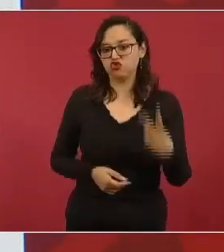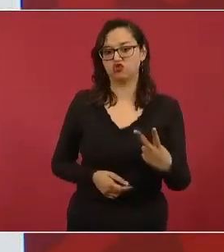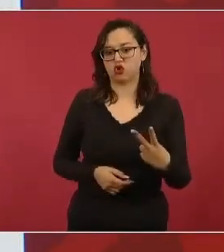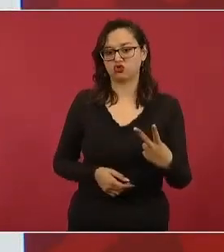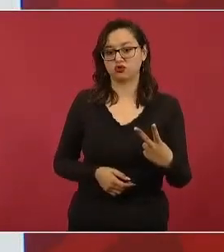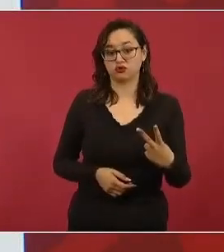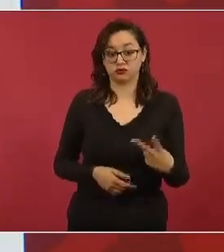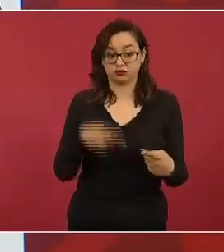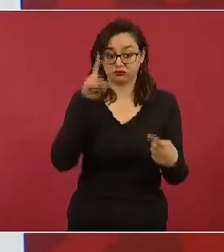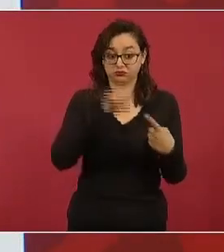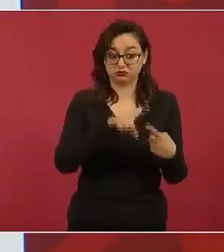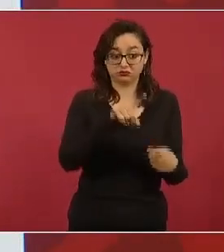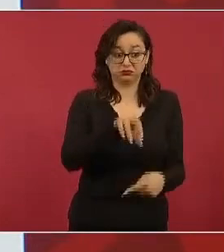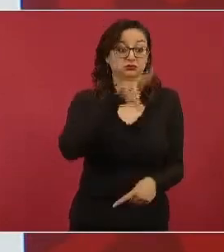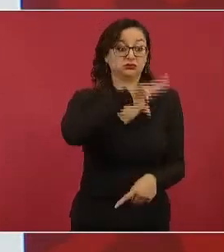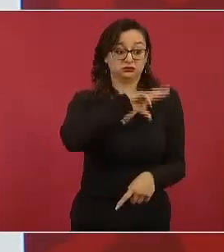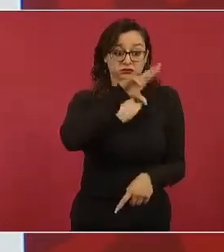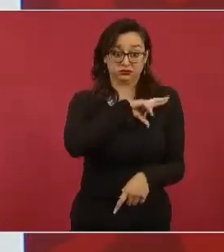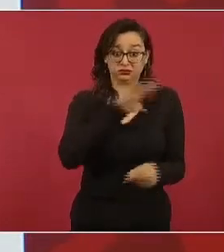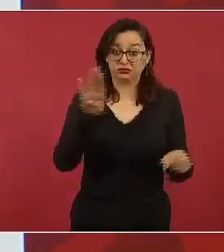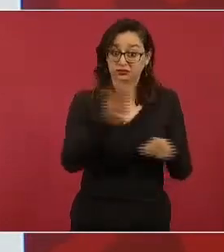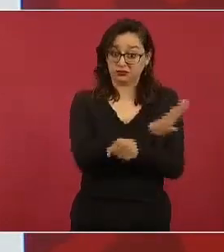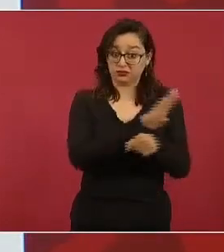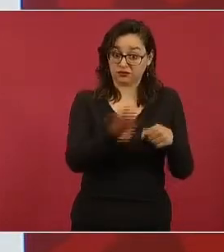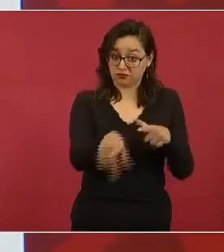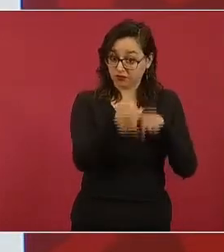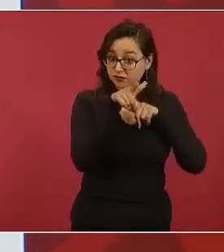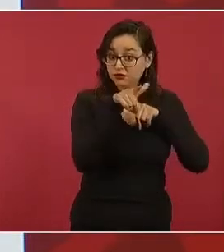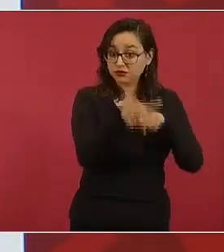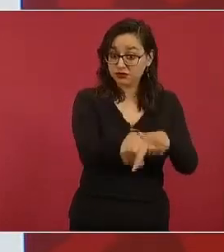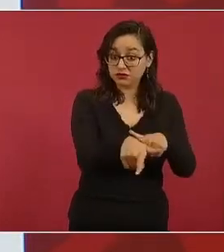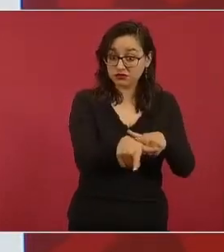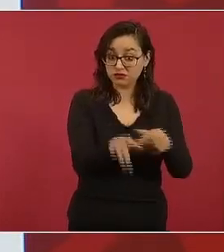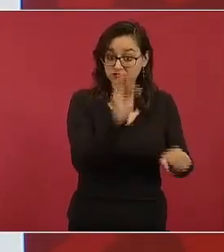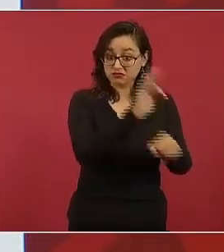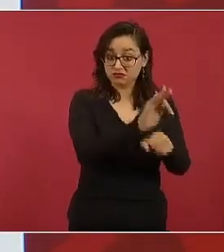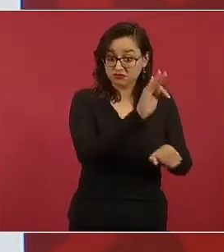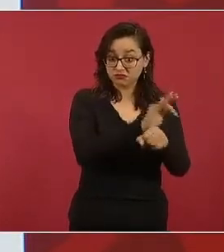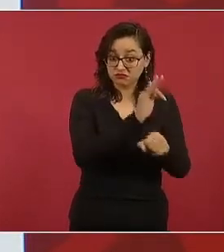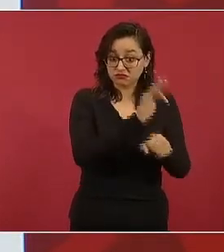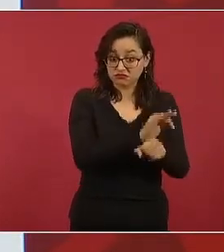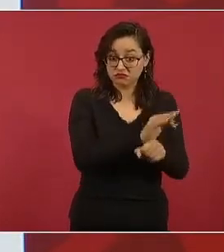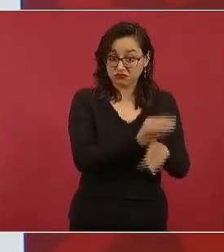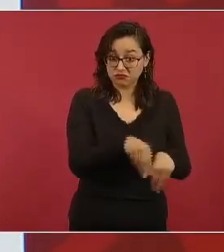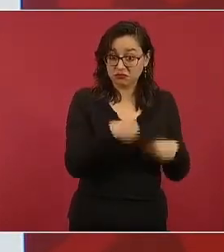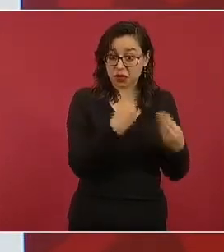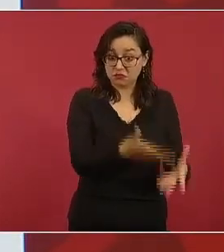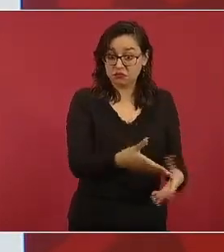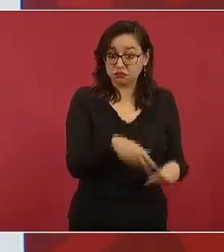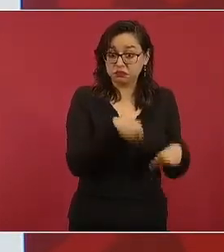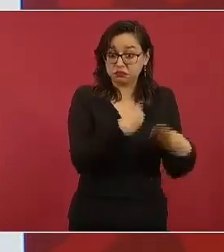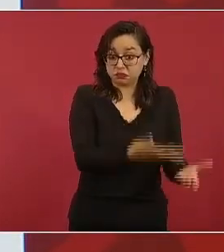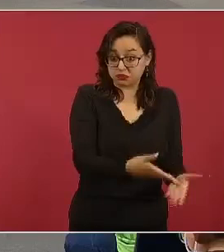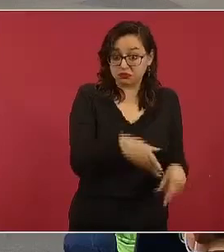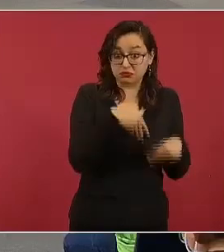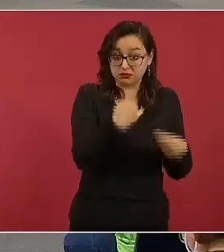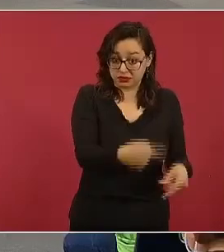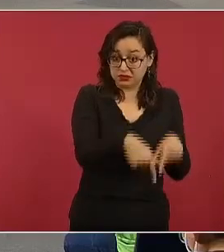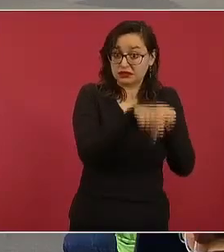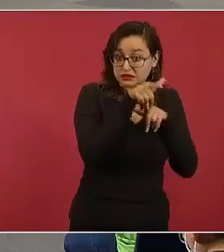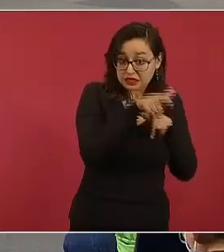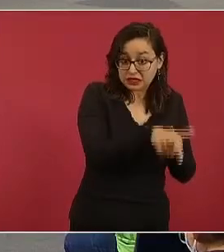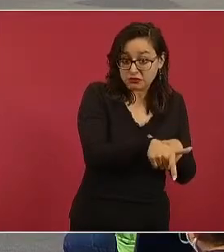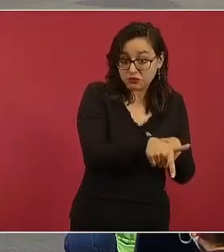Seguimos dando subsidio a las empresas particulares extranjeras o